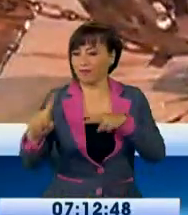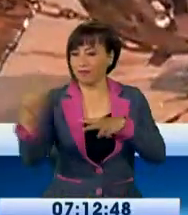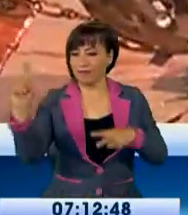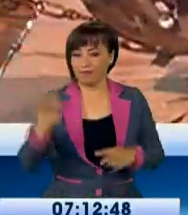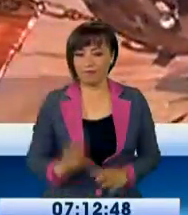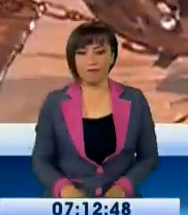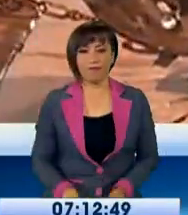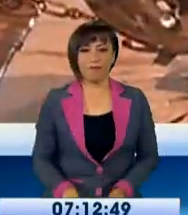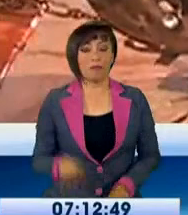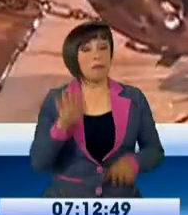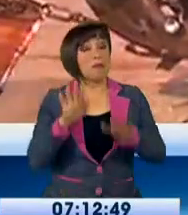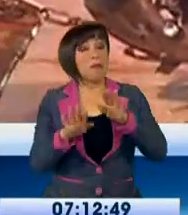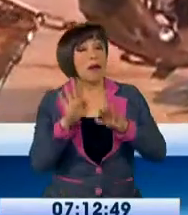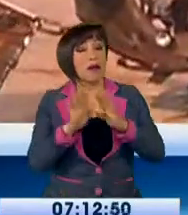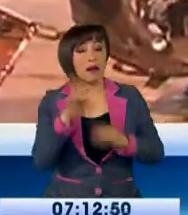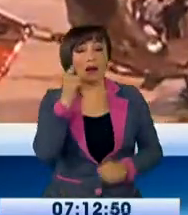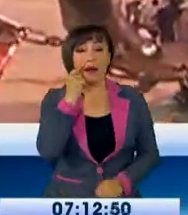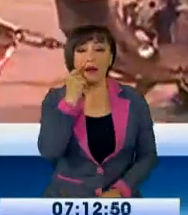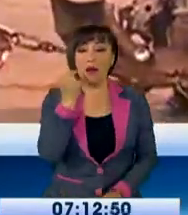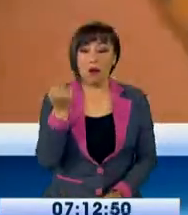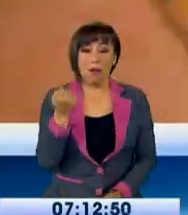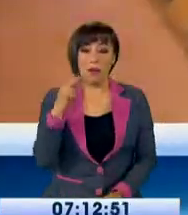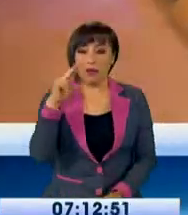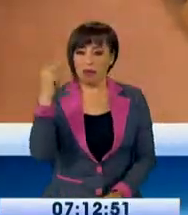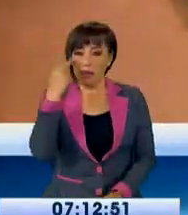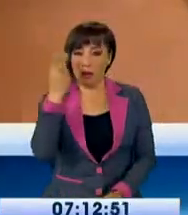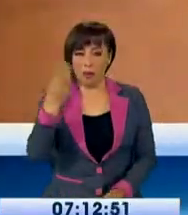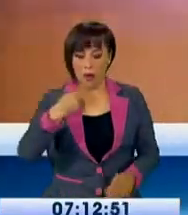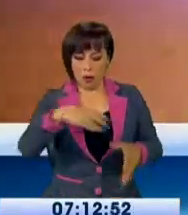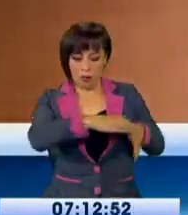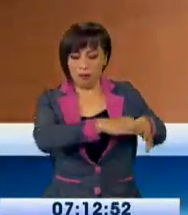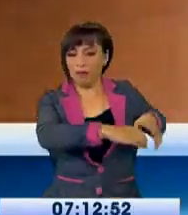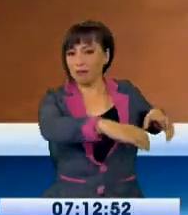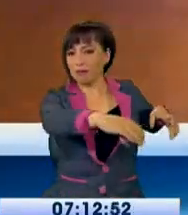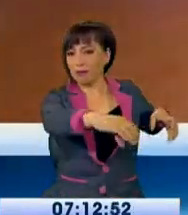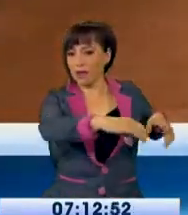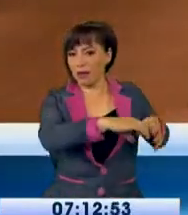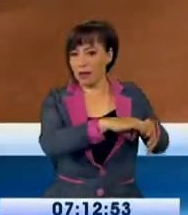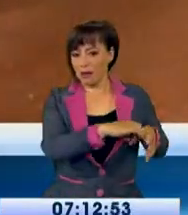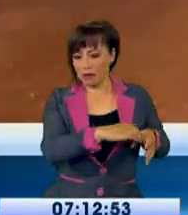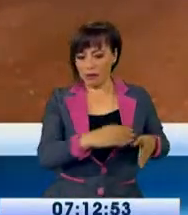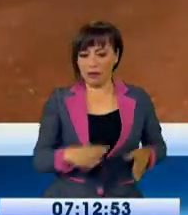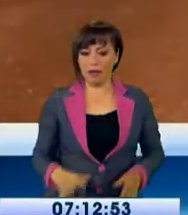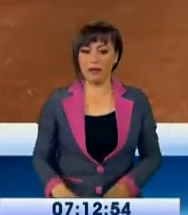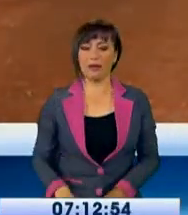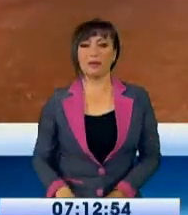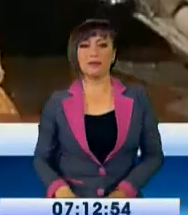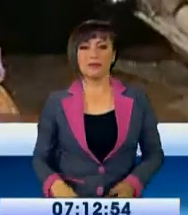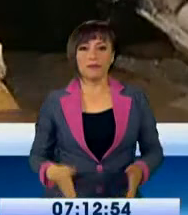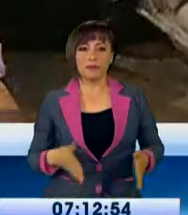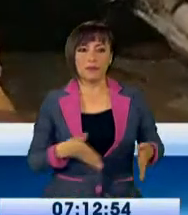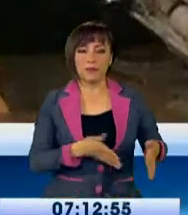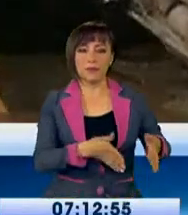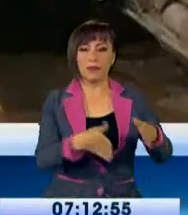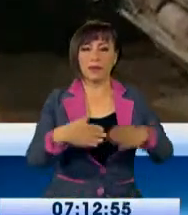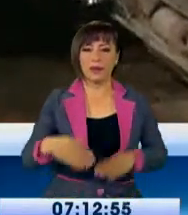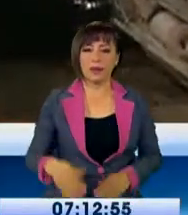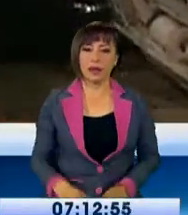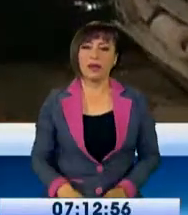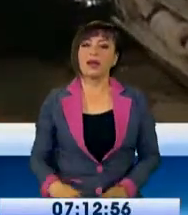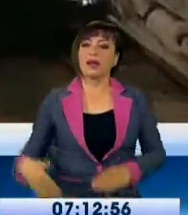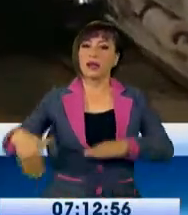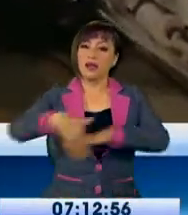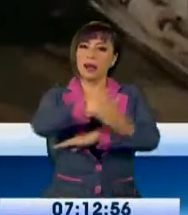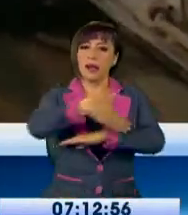el conductor de este vehículo no se percató de la baranda que separa el paso a desnivel de la calle que conduce a la